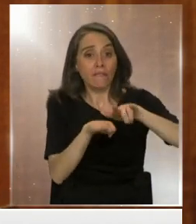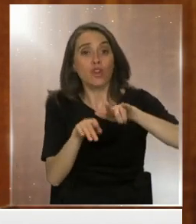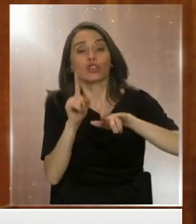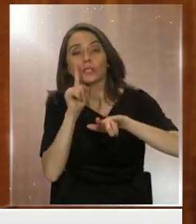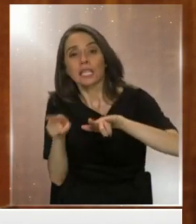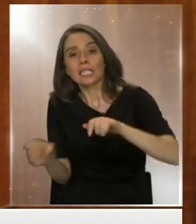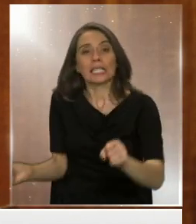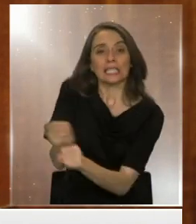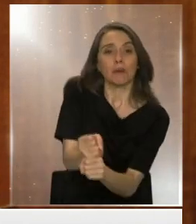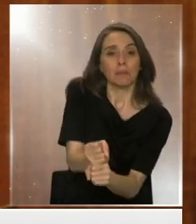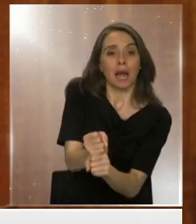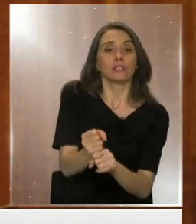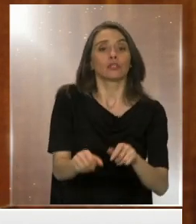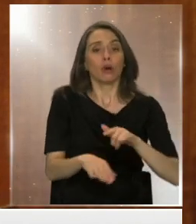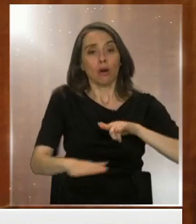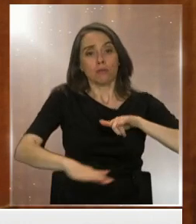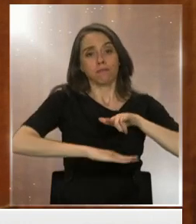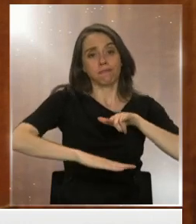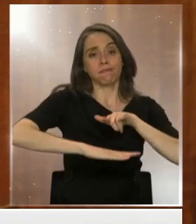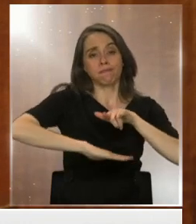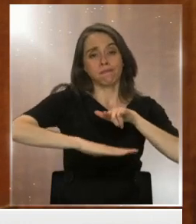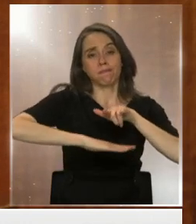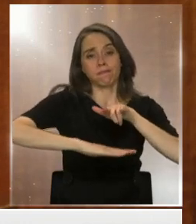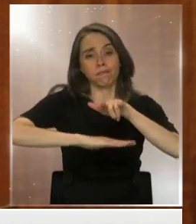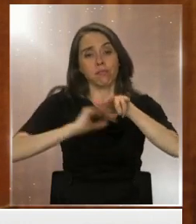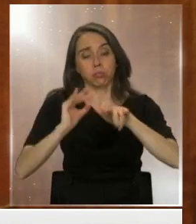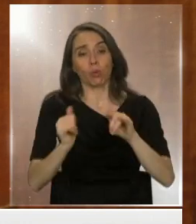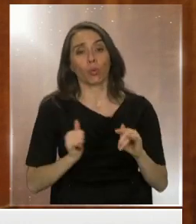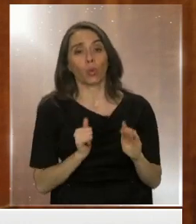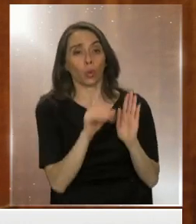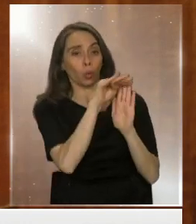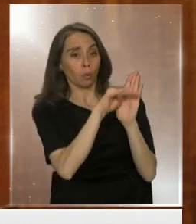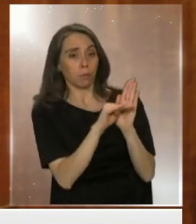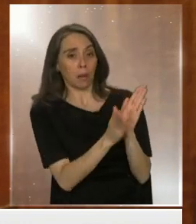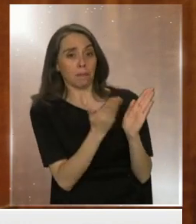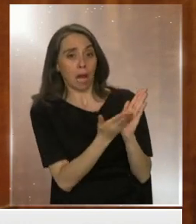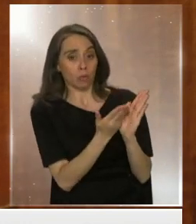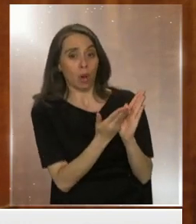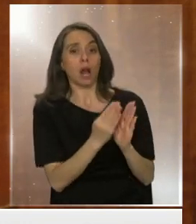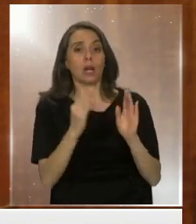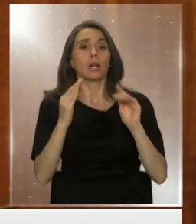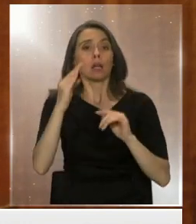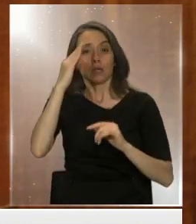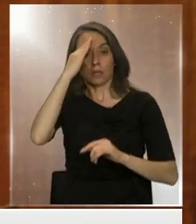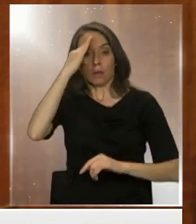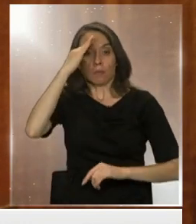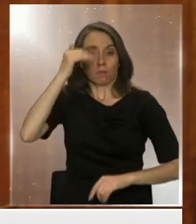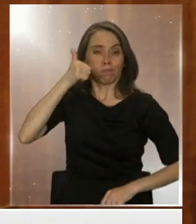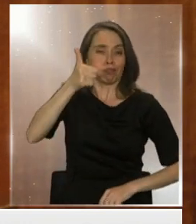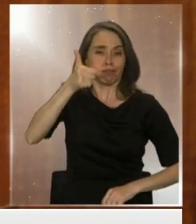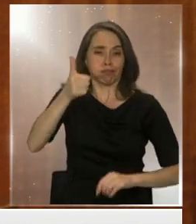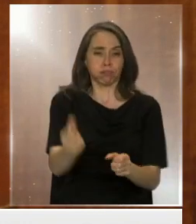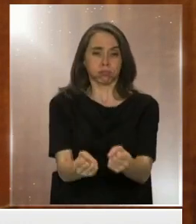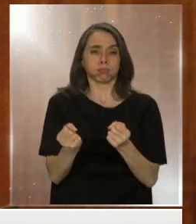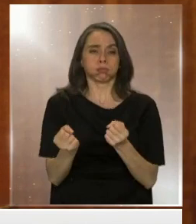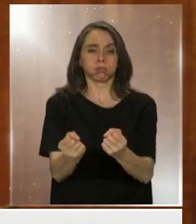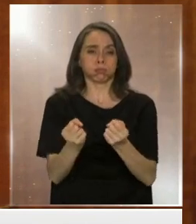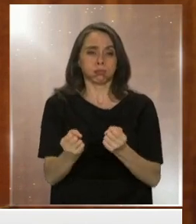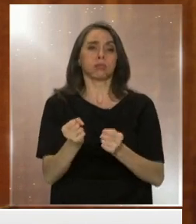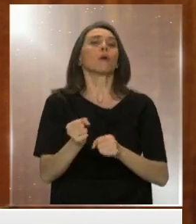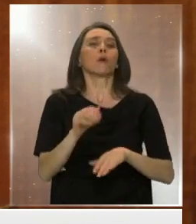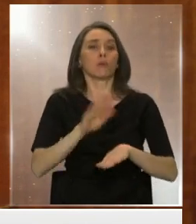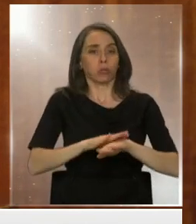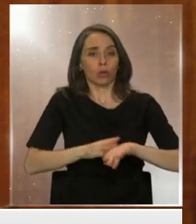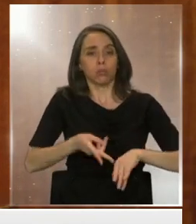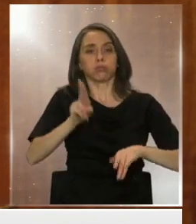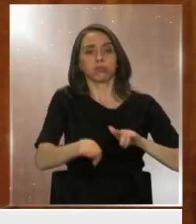tiene las condiciones para volar conforme a lo establecido en el manual el comandante de la aeronave tiene todas las atribuciones para autorizar ese